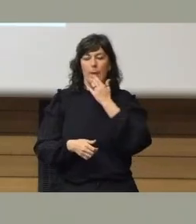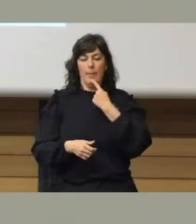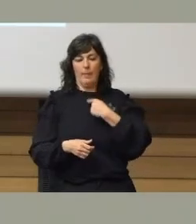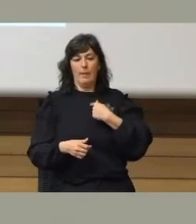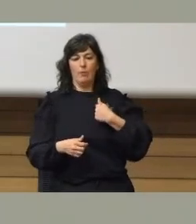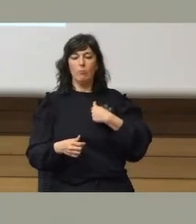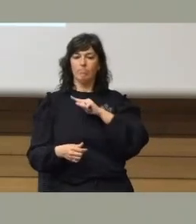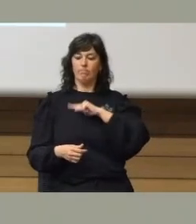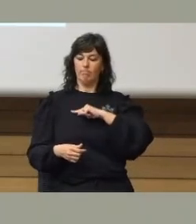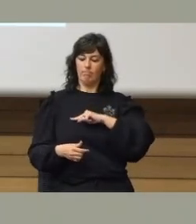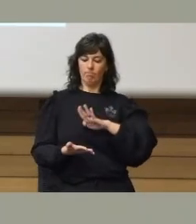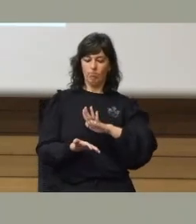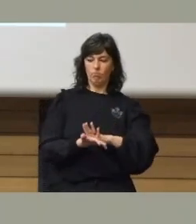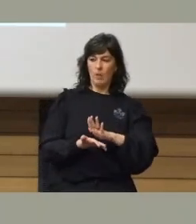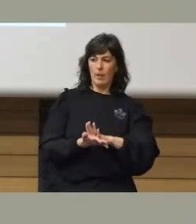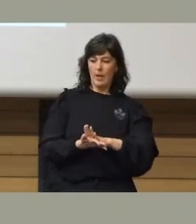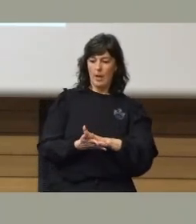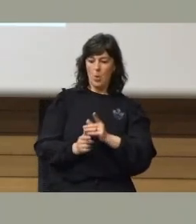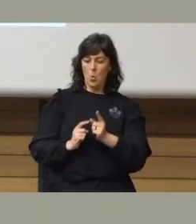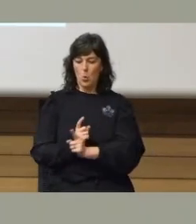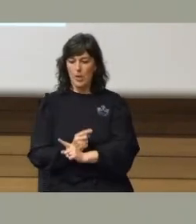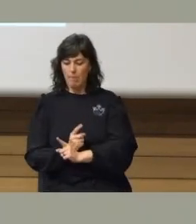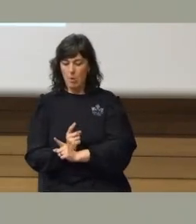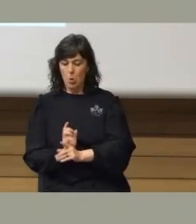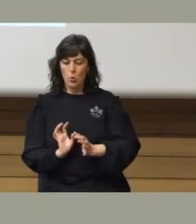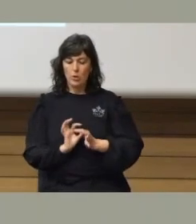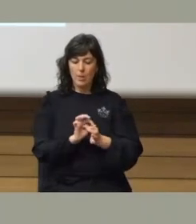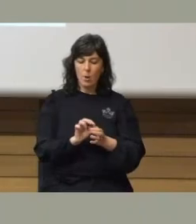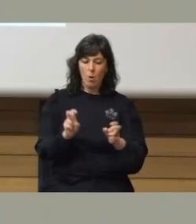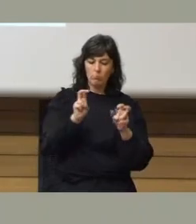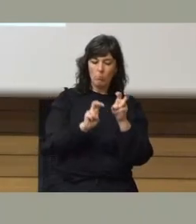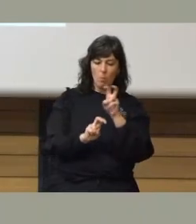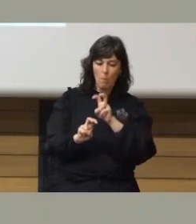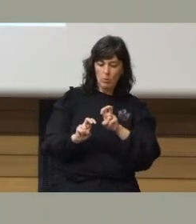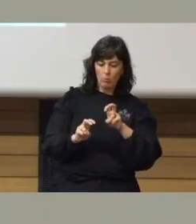encontrado nervioso. Quiero que la relacionéis con un estado biológico.